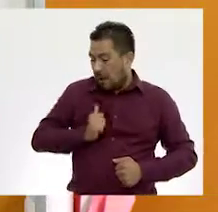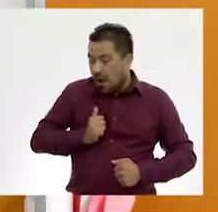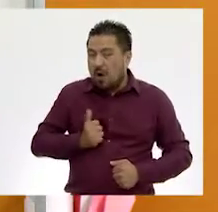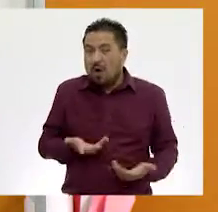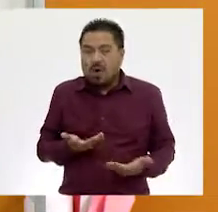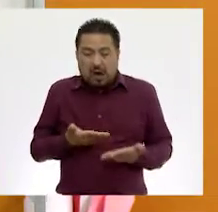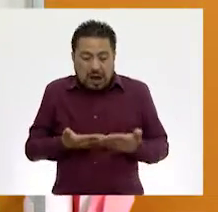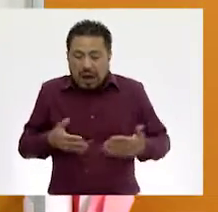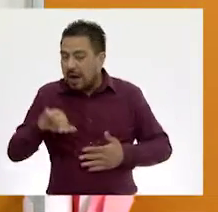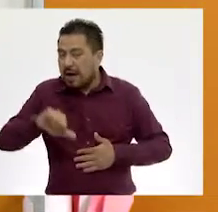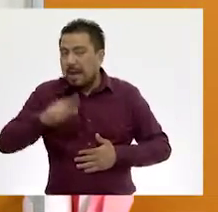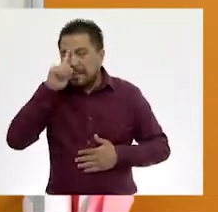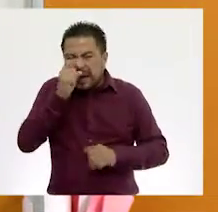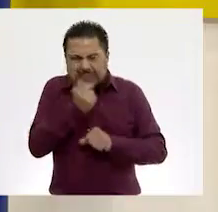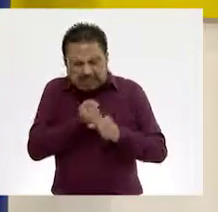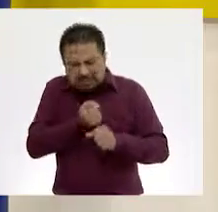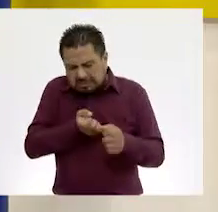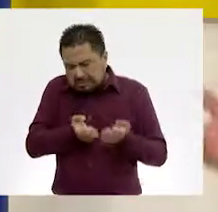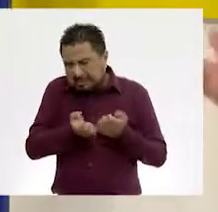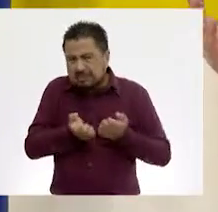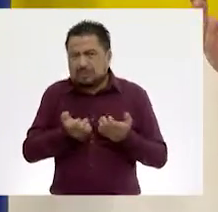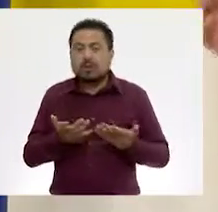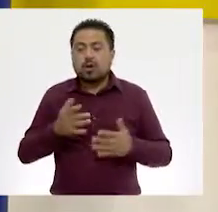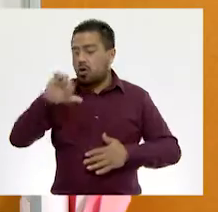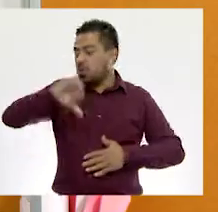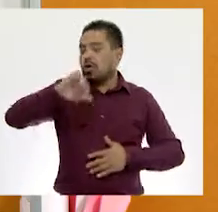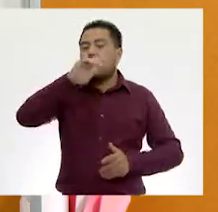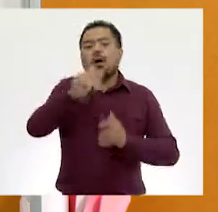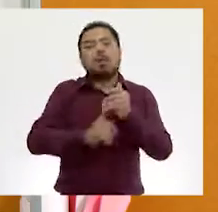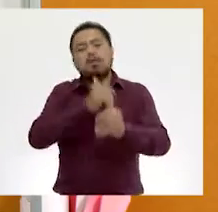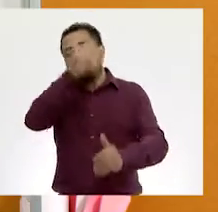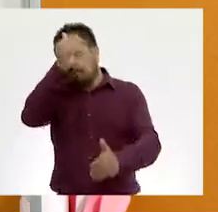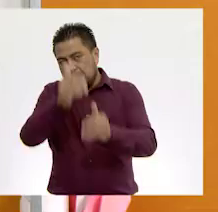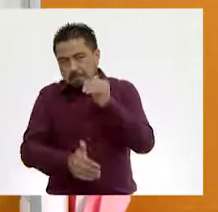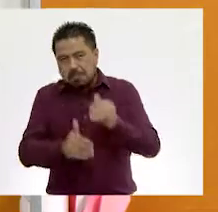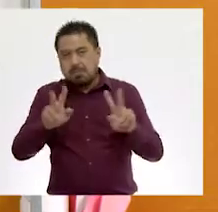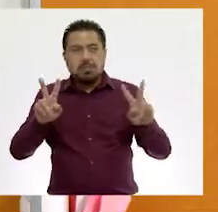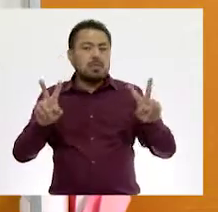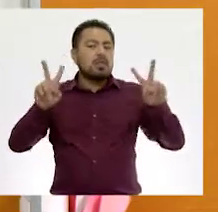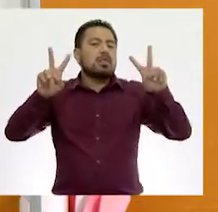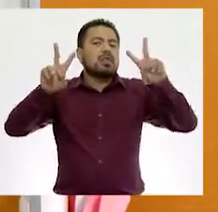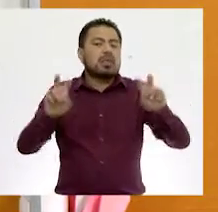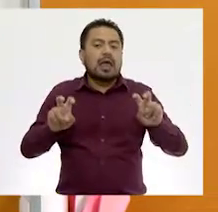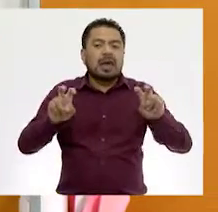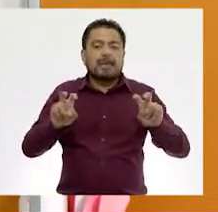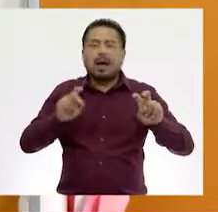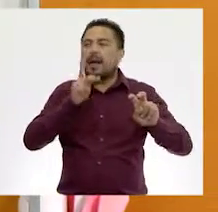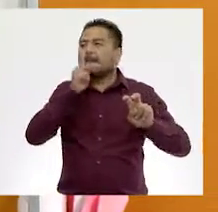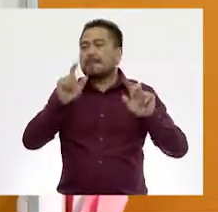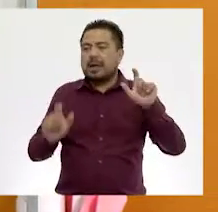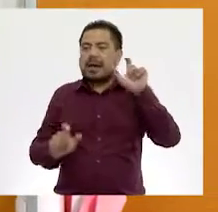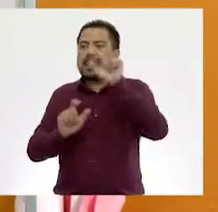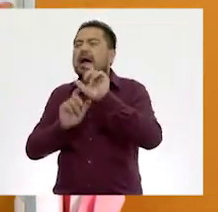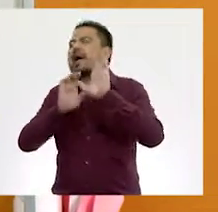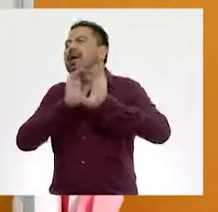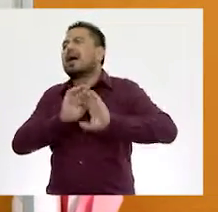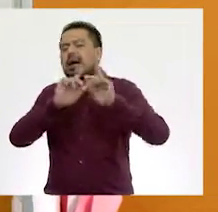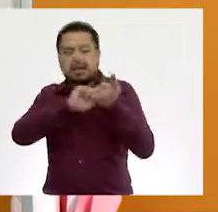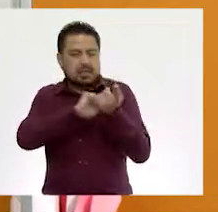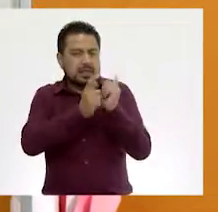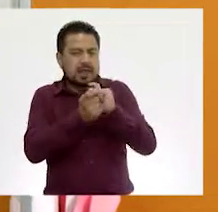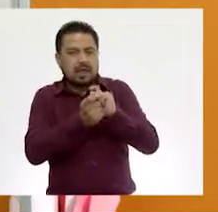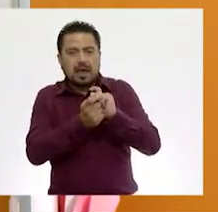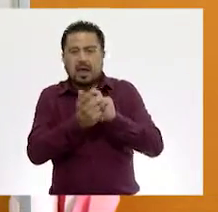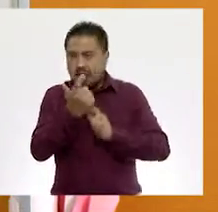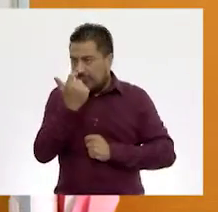también este momento para practicarla. Por hoy hemos terminado con el tema Rima, canta, transforma